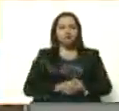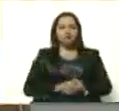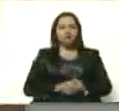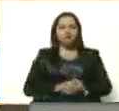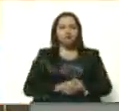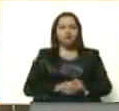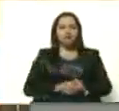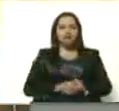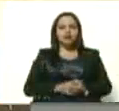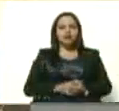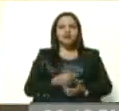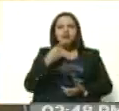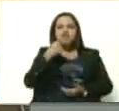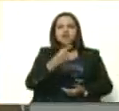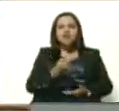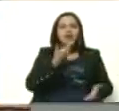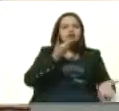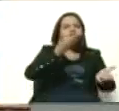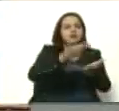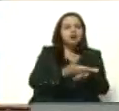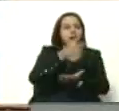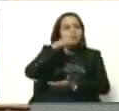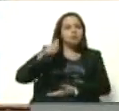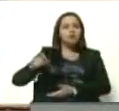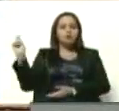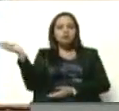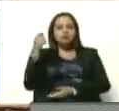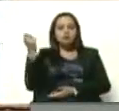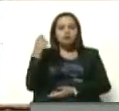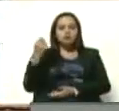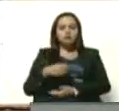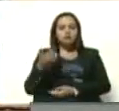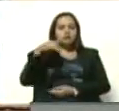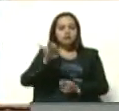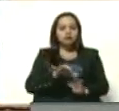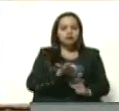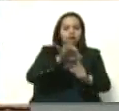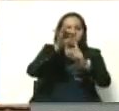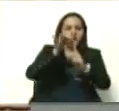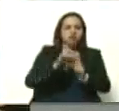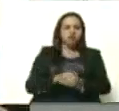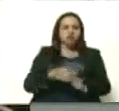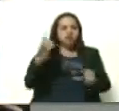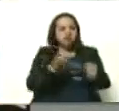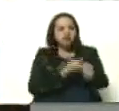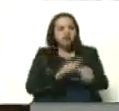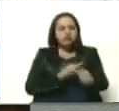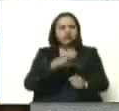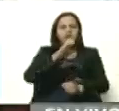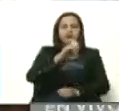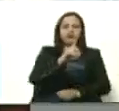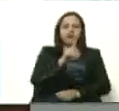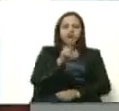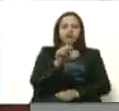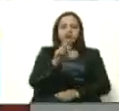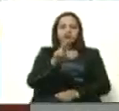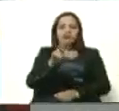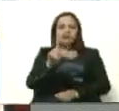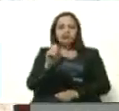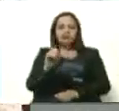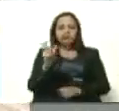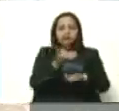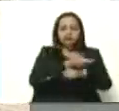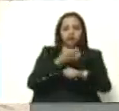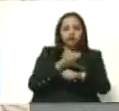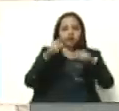mi agradecimiento al pueblo de Apure por haber elegido a mi hermano Eduardo gobernador